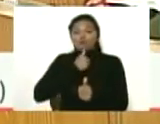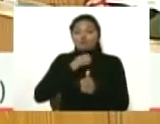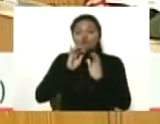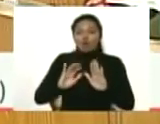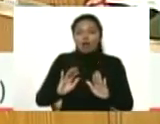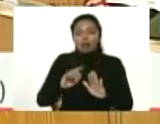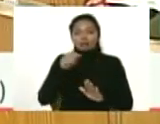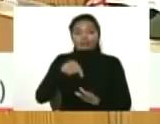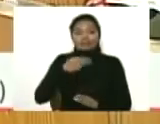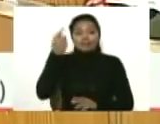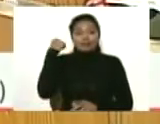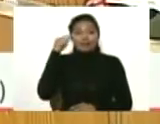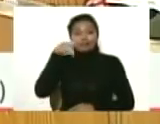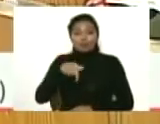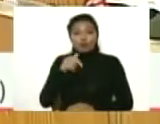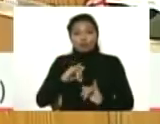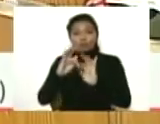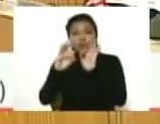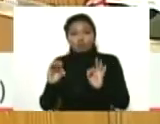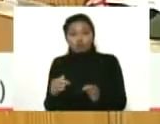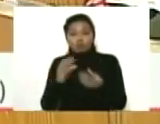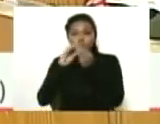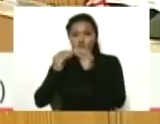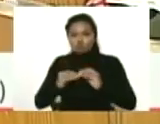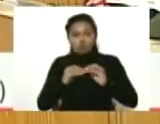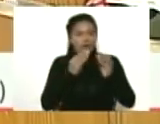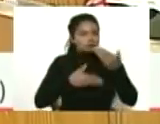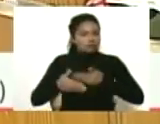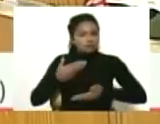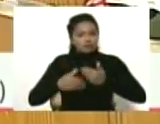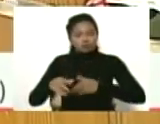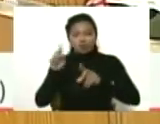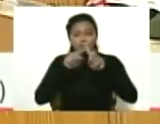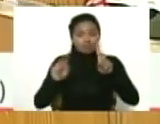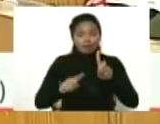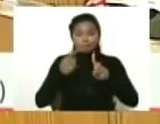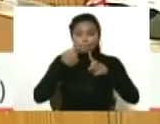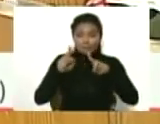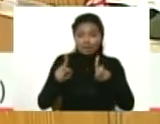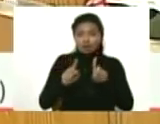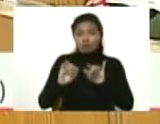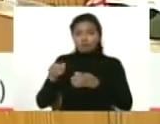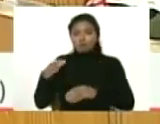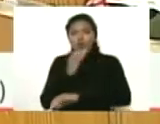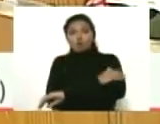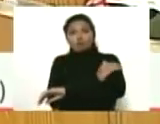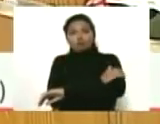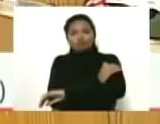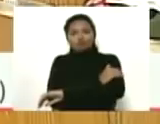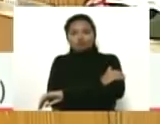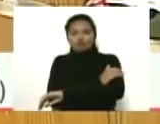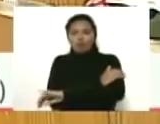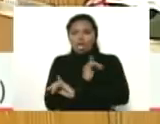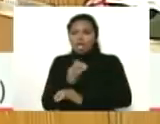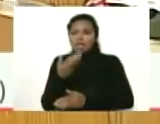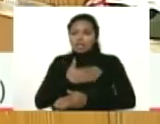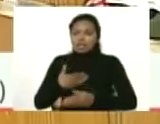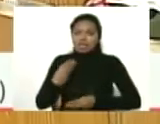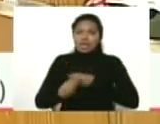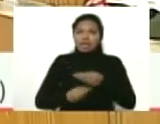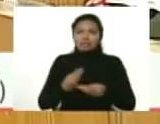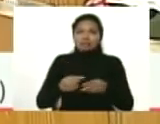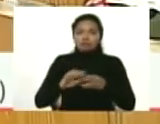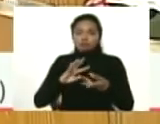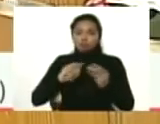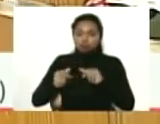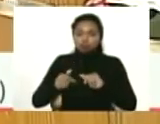ayer y de hoy. Y reponer rápido el servicio. Pero cada vez que la oposición fascista está tratando de